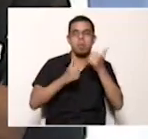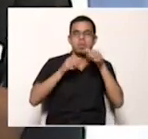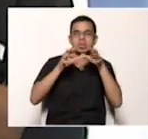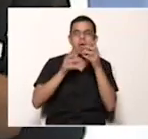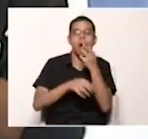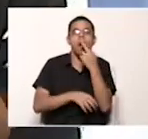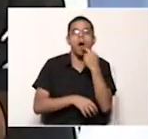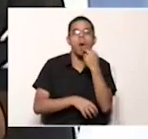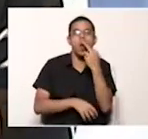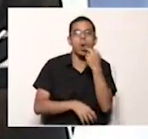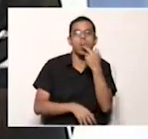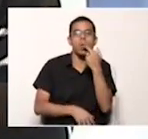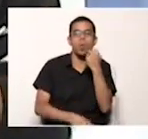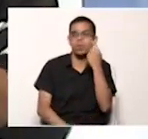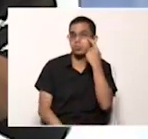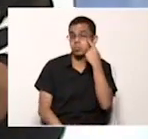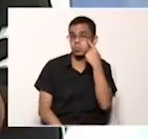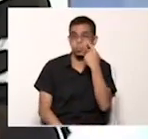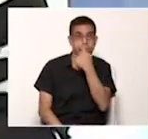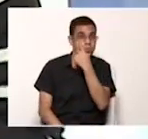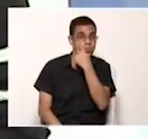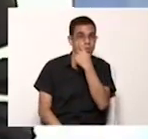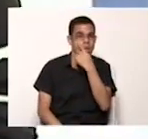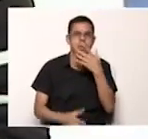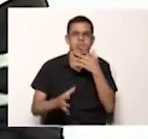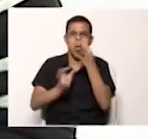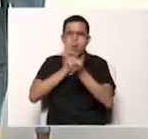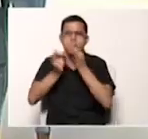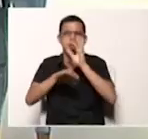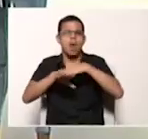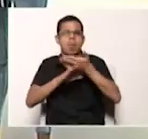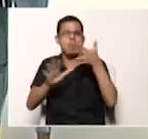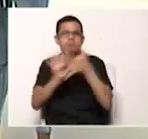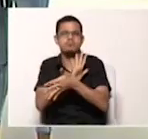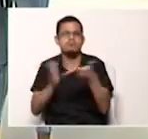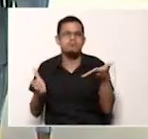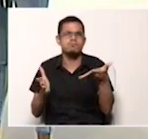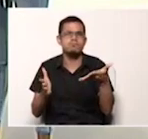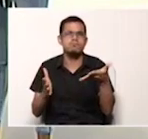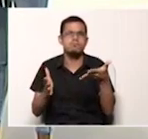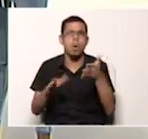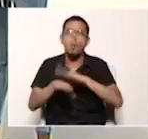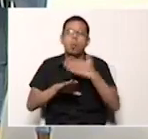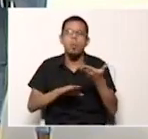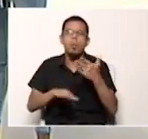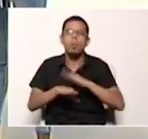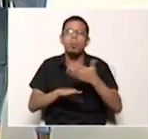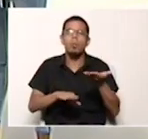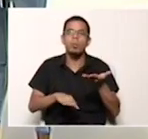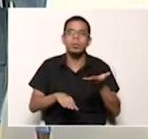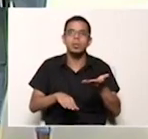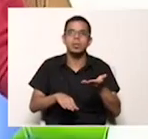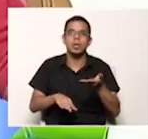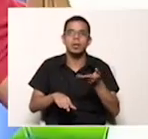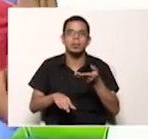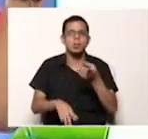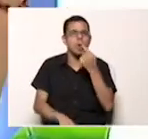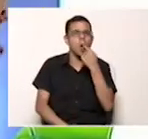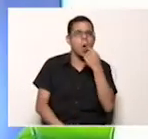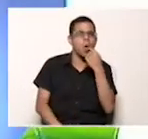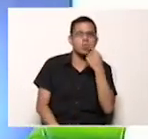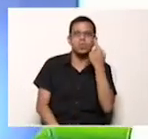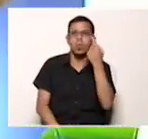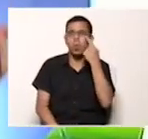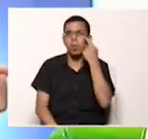vamos a ver el porqué de esas consecuencias, profe. Ok, ¿por qué ocurre eso? ¿Por qué menciona los labios, los ojos?